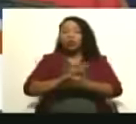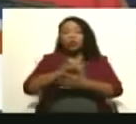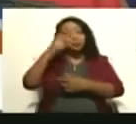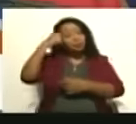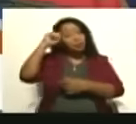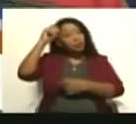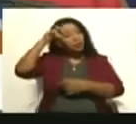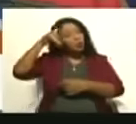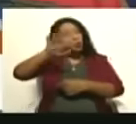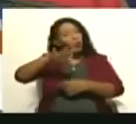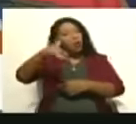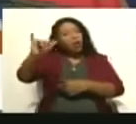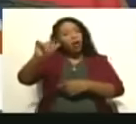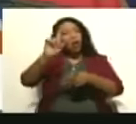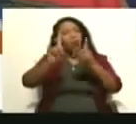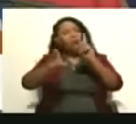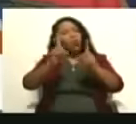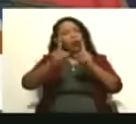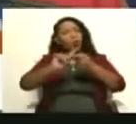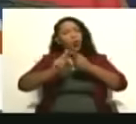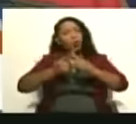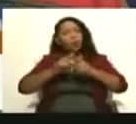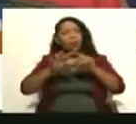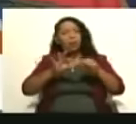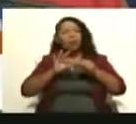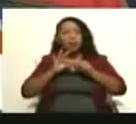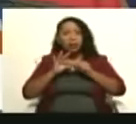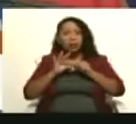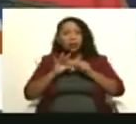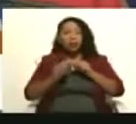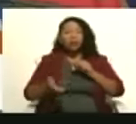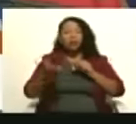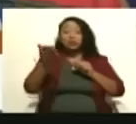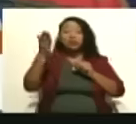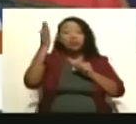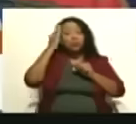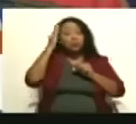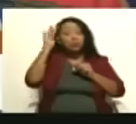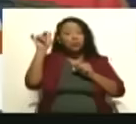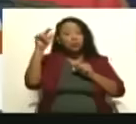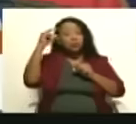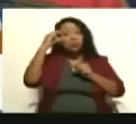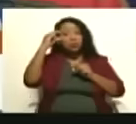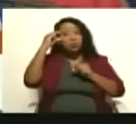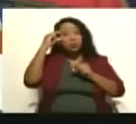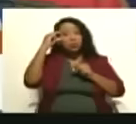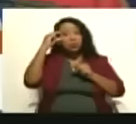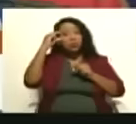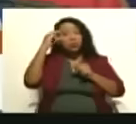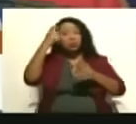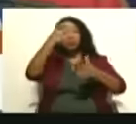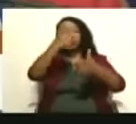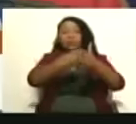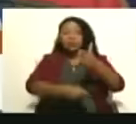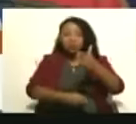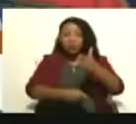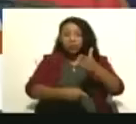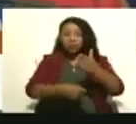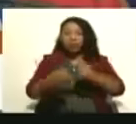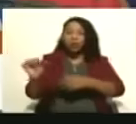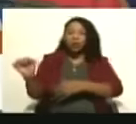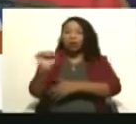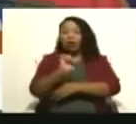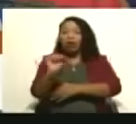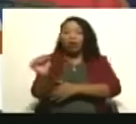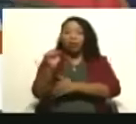existente algunas restricciones especiales e importantes para ese día D, como la prohibición de circulación de vehículos